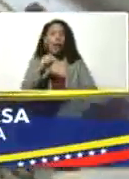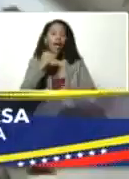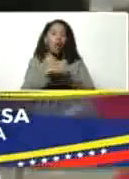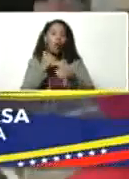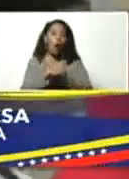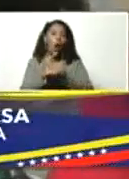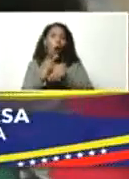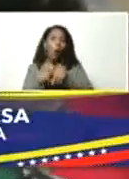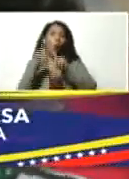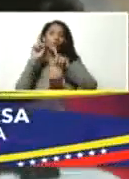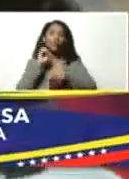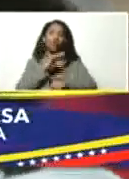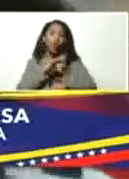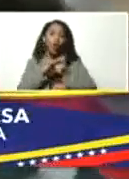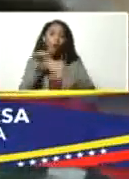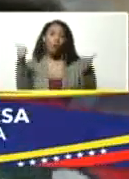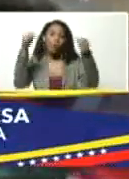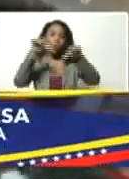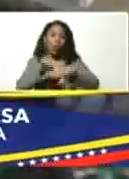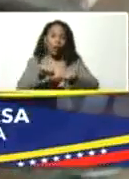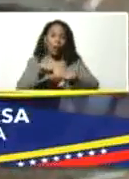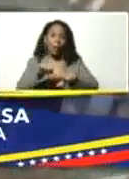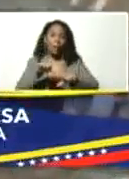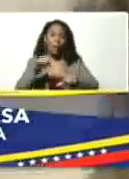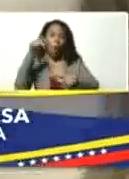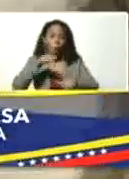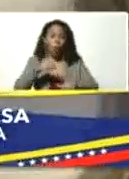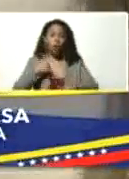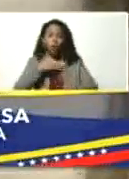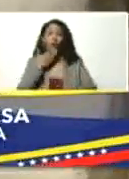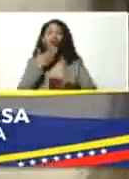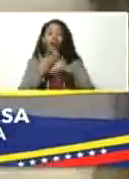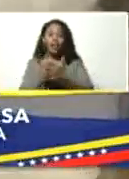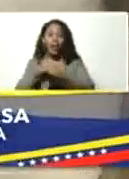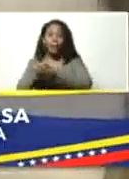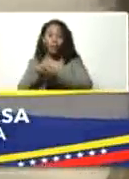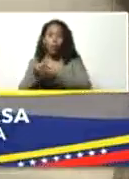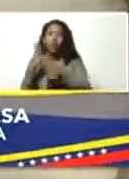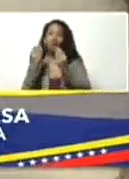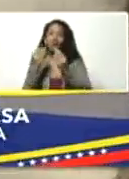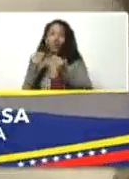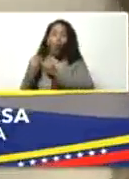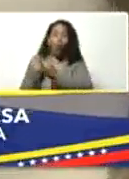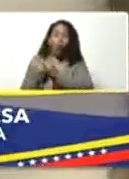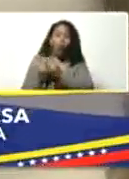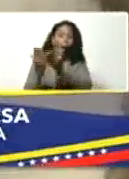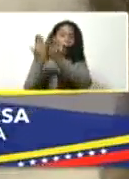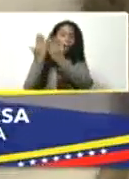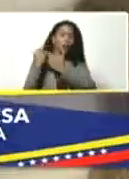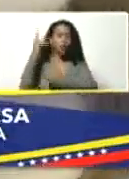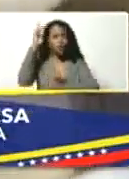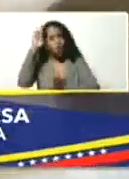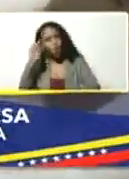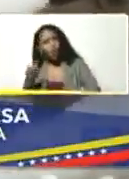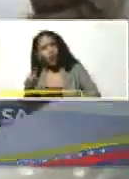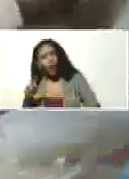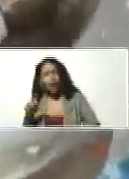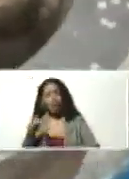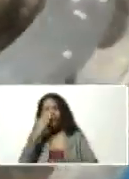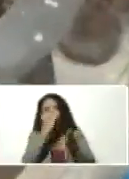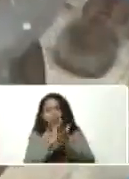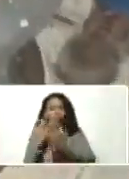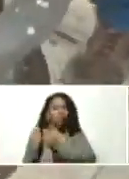contando otra historia. Y por eso nosotros agradecemos a nuestro ministro que nos ha hecho un acompañamiento día a día, cuerpo a cuerpo, que